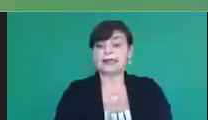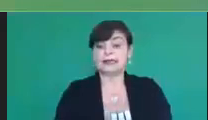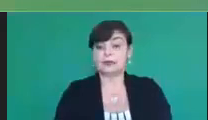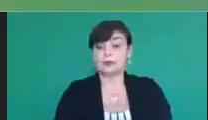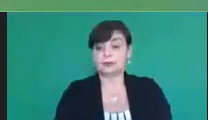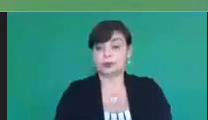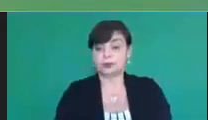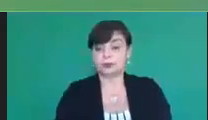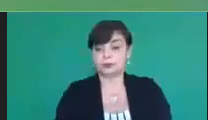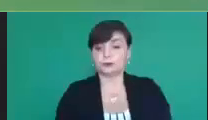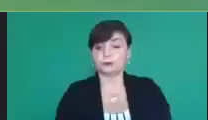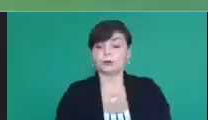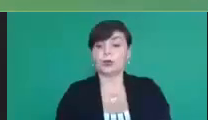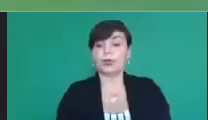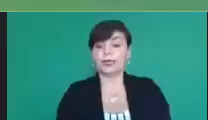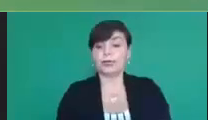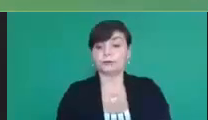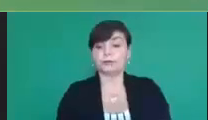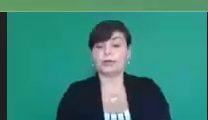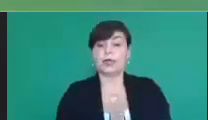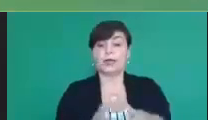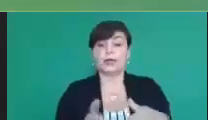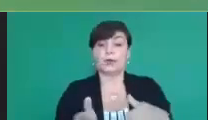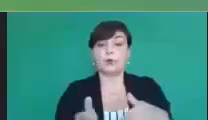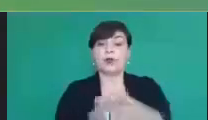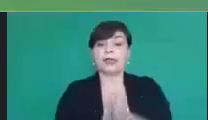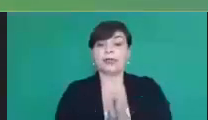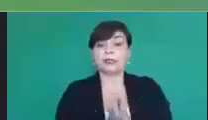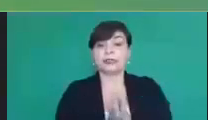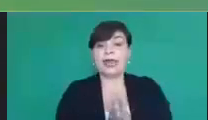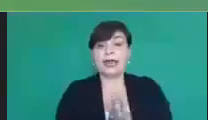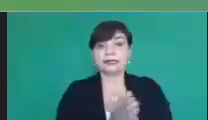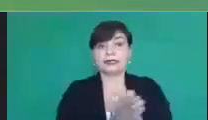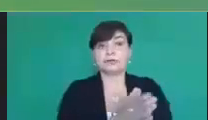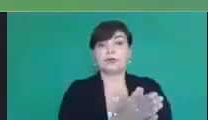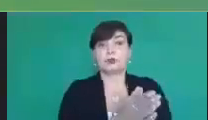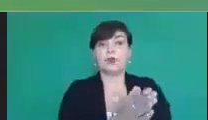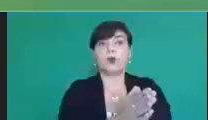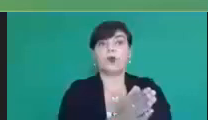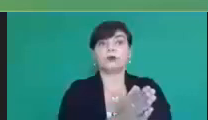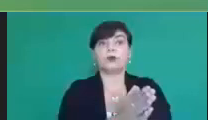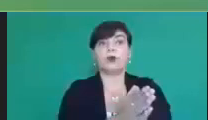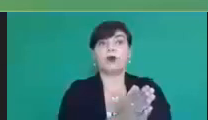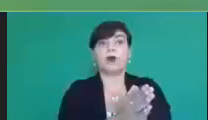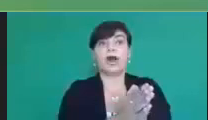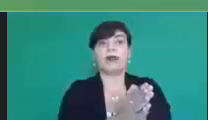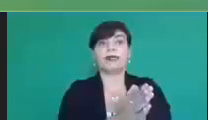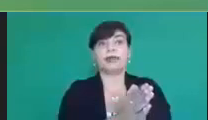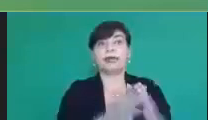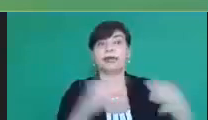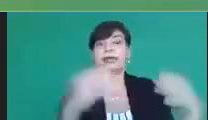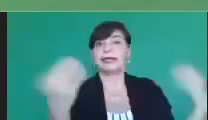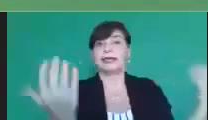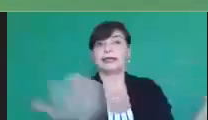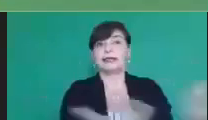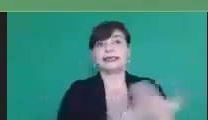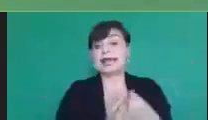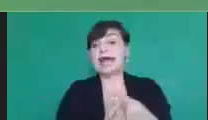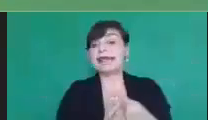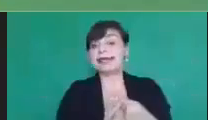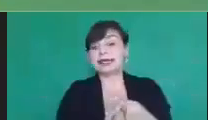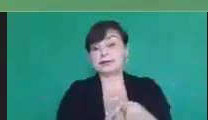de productos. ¿Por qué? Porque esto se hace cuando hay que